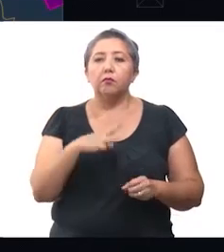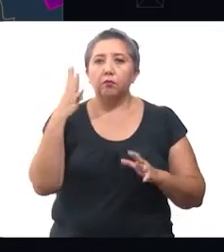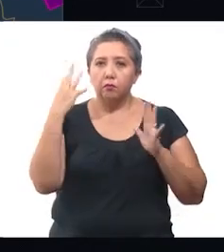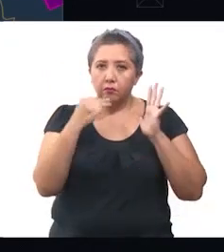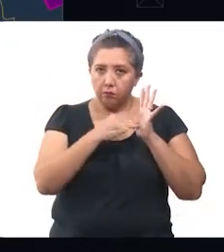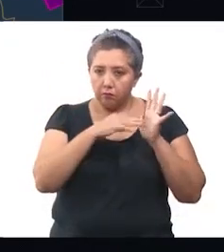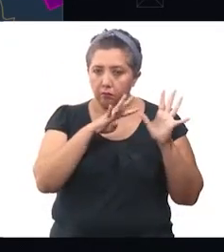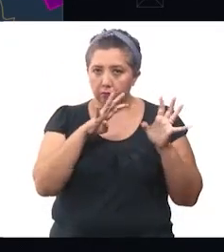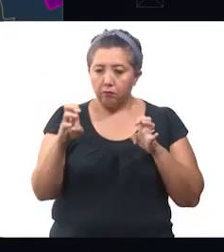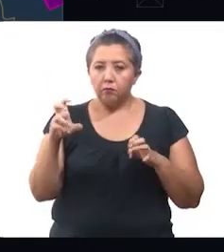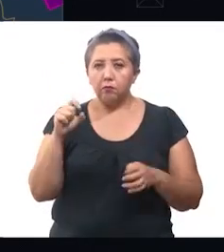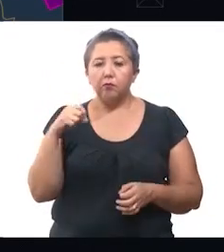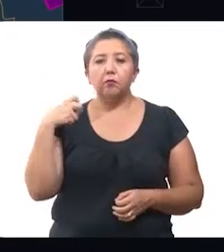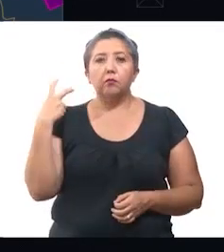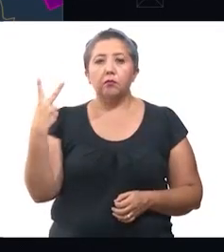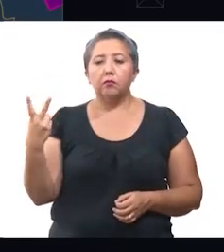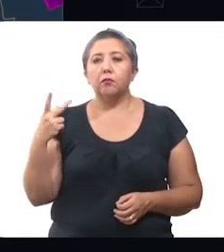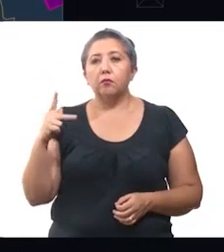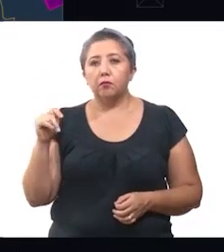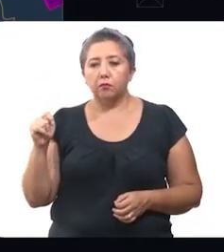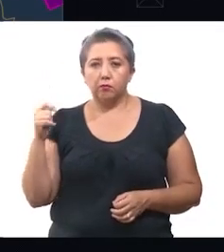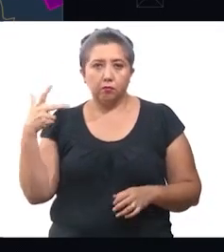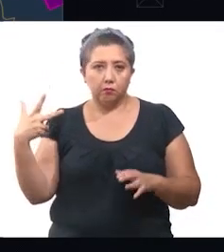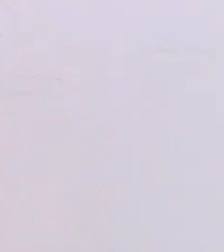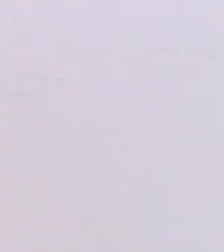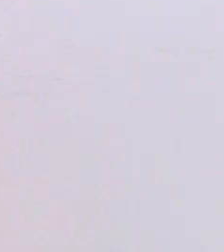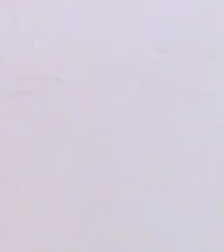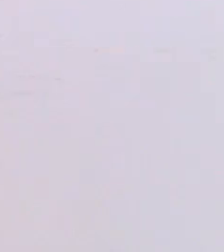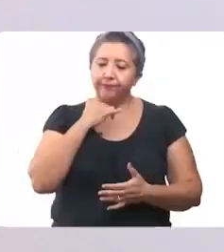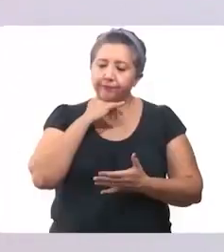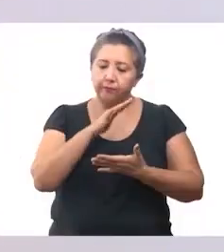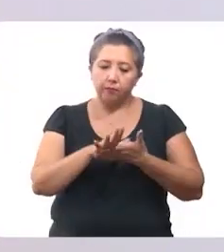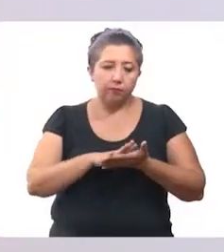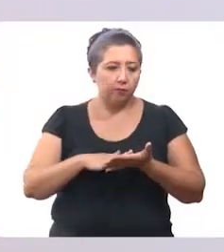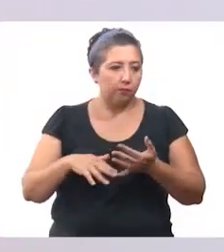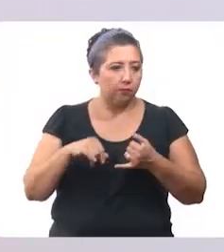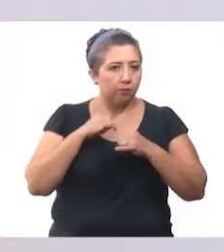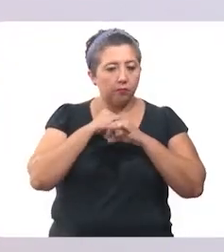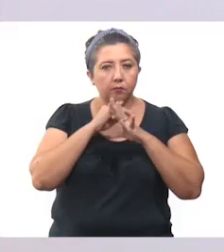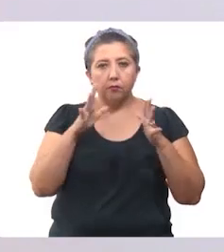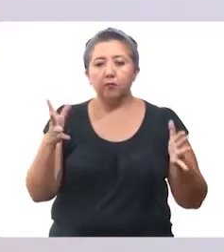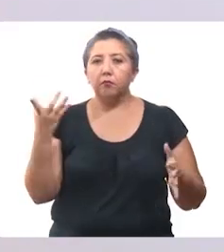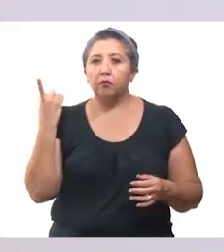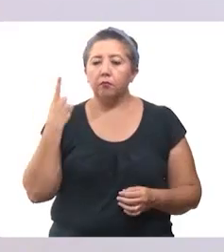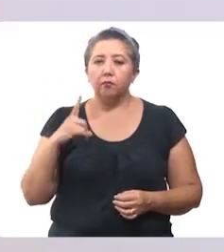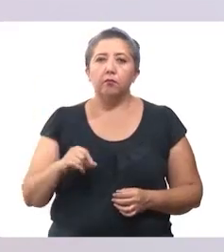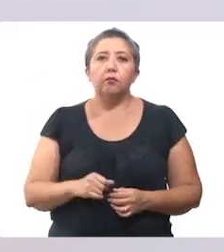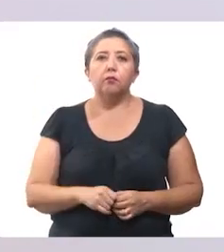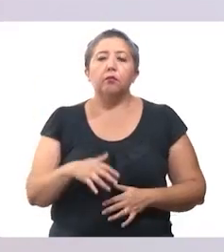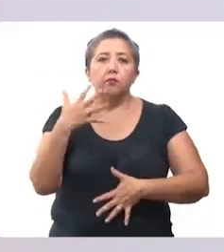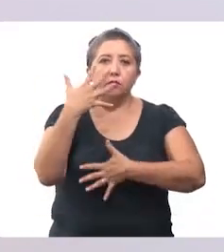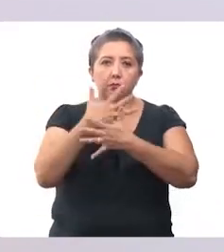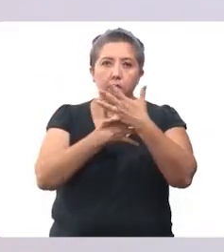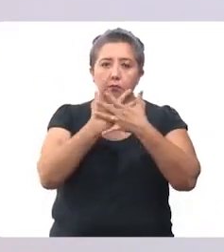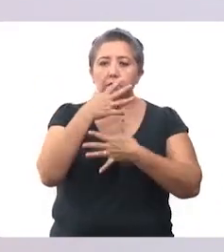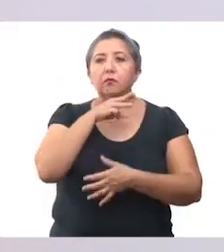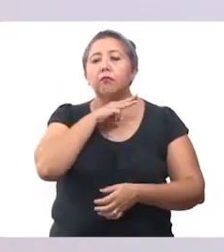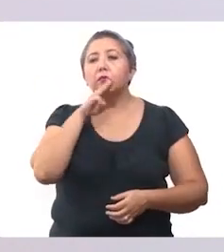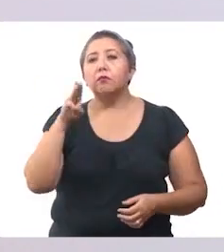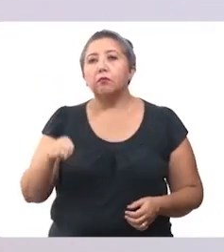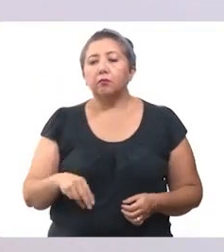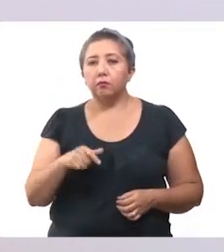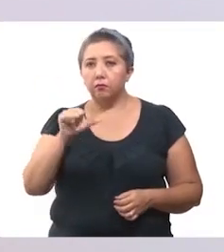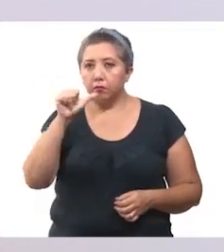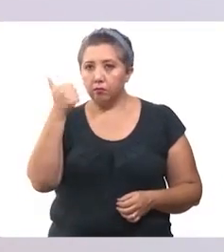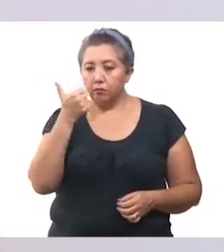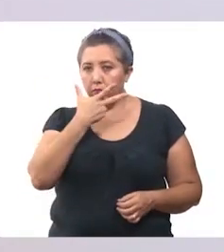sur, 8.097 en la zona poniente. Lamentablemente en este parte médico informamos de 15 fallecimientos.